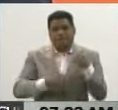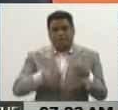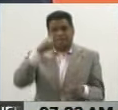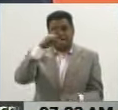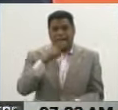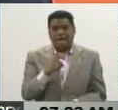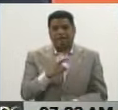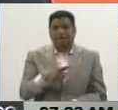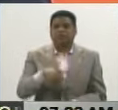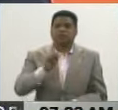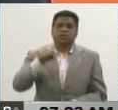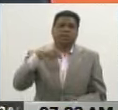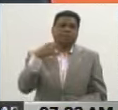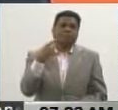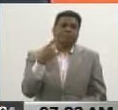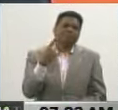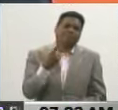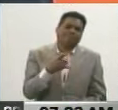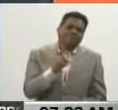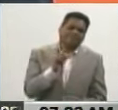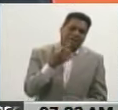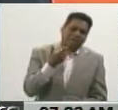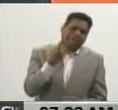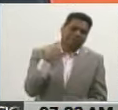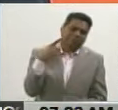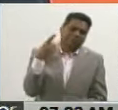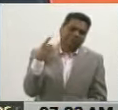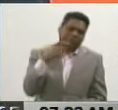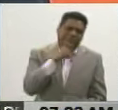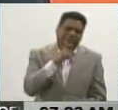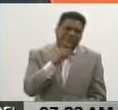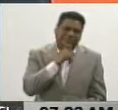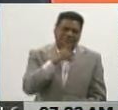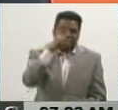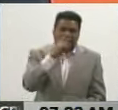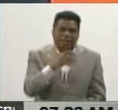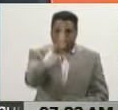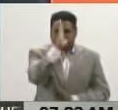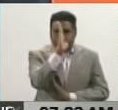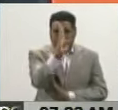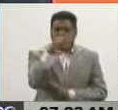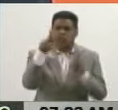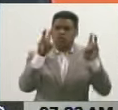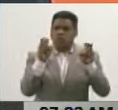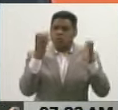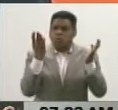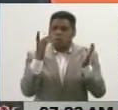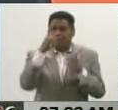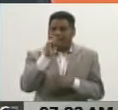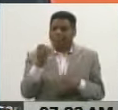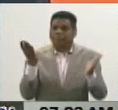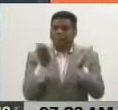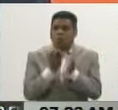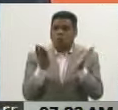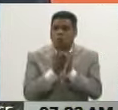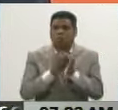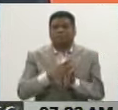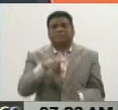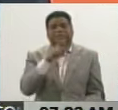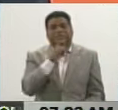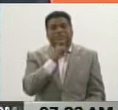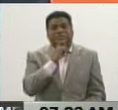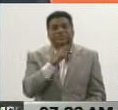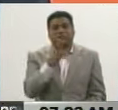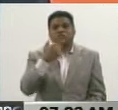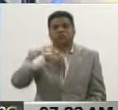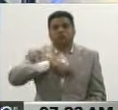de la difícil situación que hemos vivido en este año, orientar este año escolar, iniciar este año escolar para que sea un motivo de orgullo para